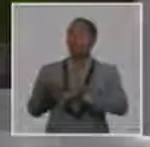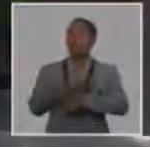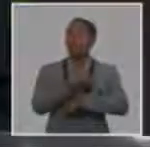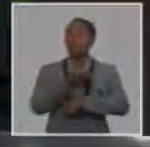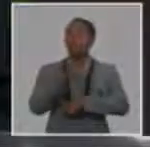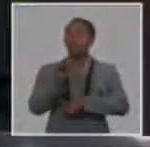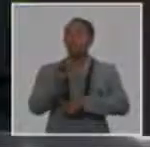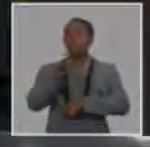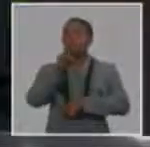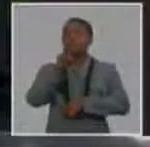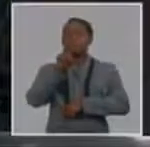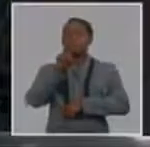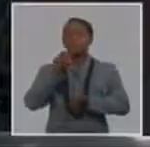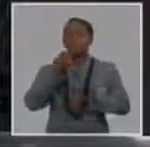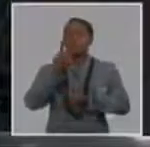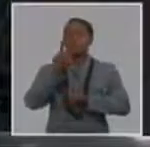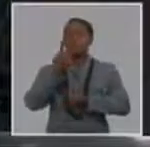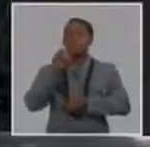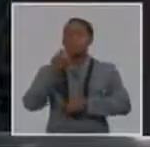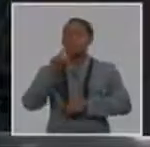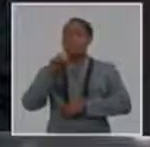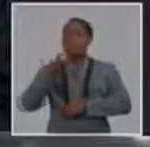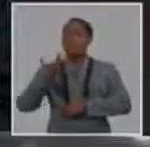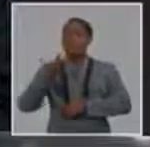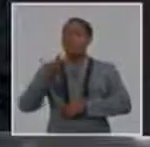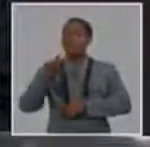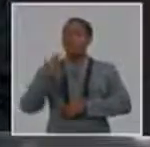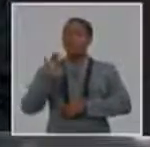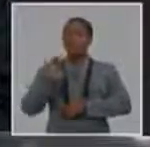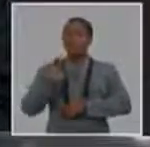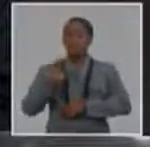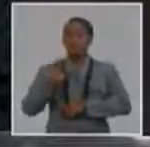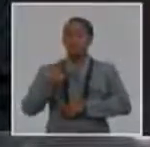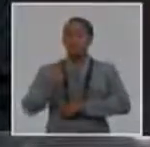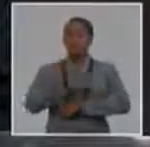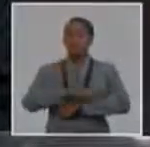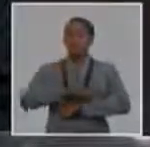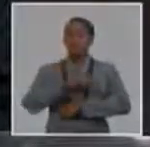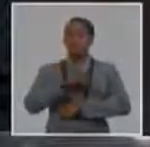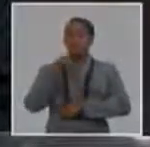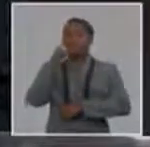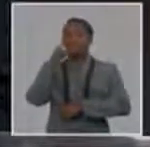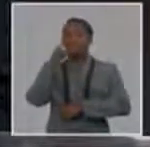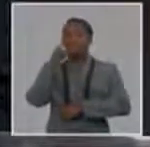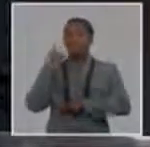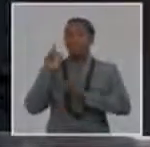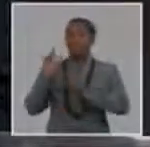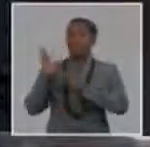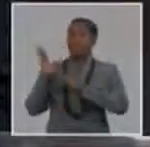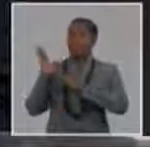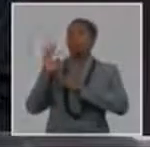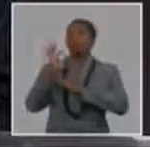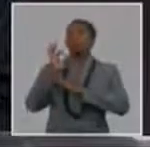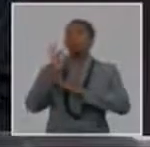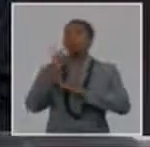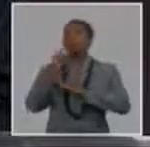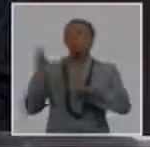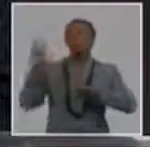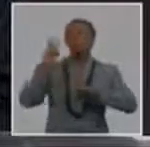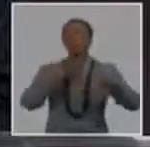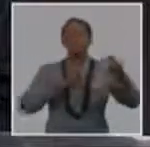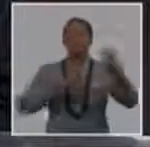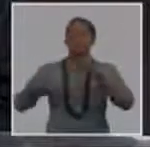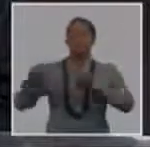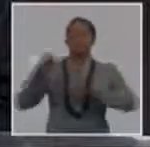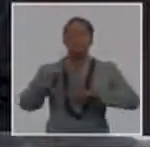el 2019, a finales del 2019, en Yongzhou, en la provincia de Hunan, y todas las investigaciones